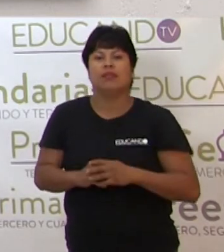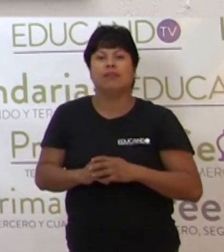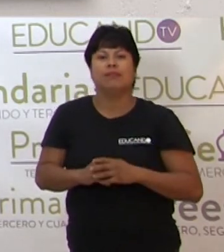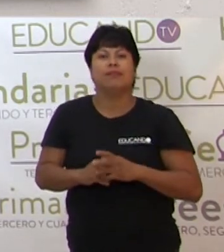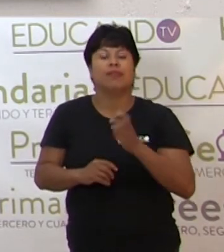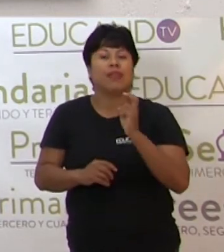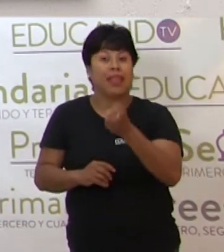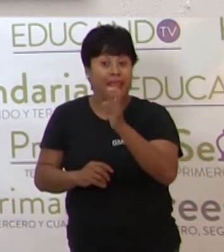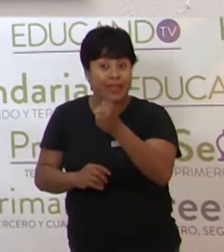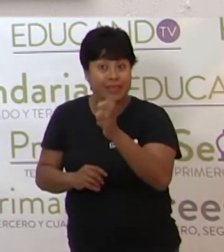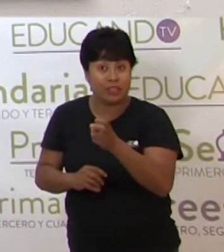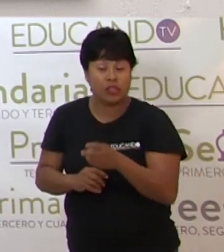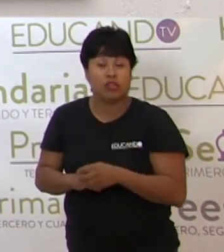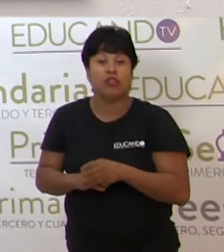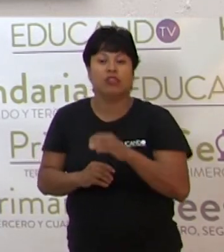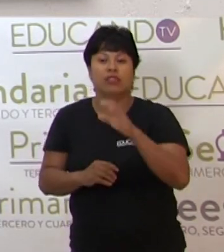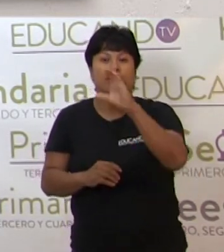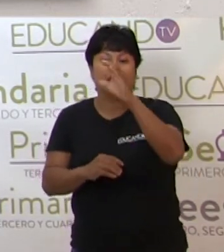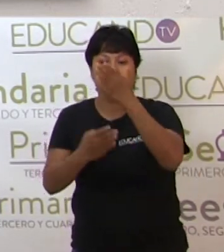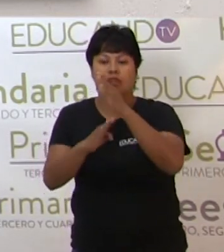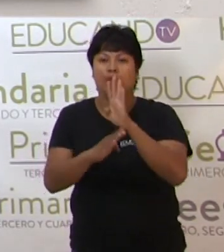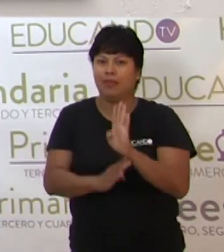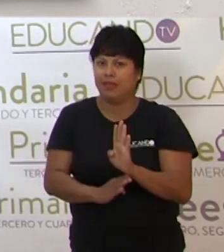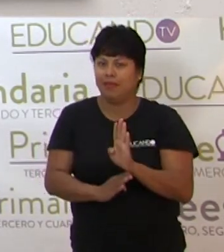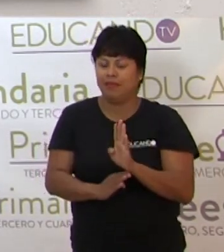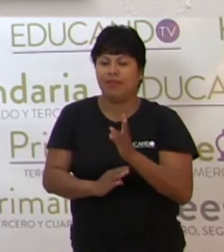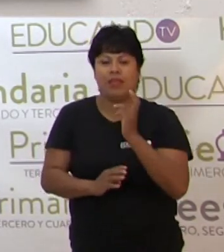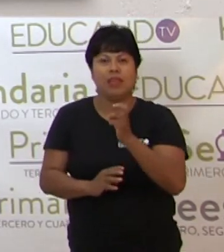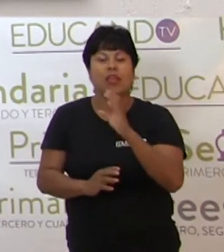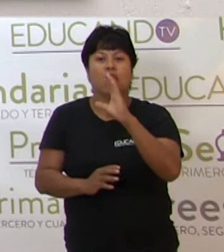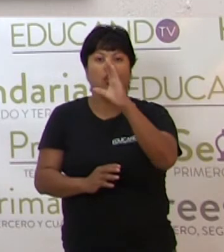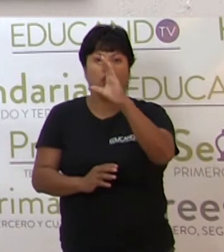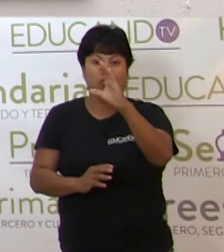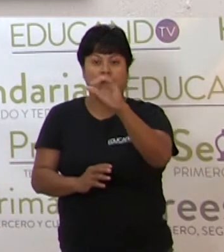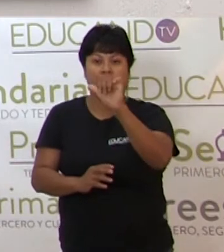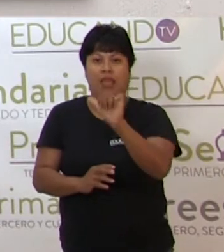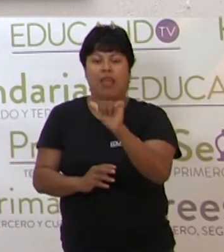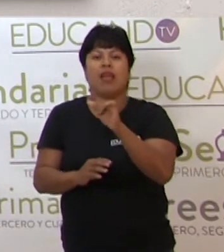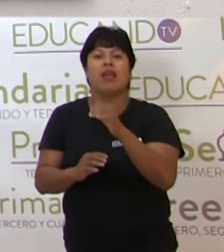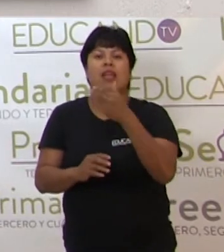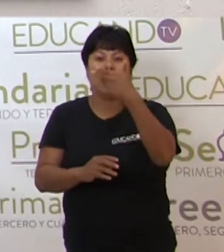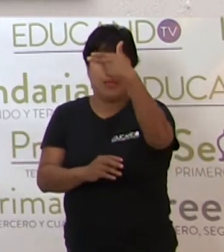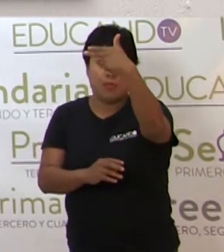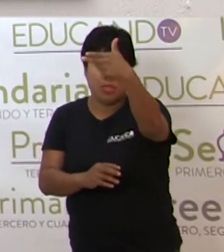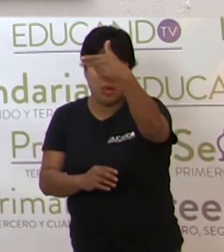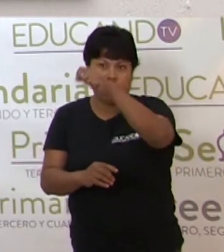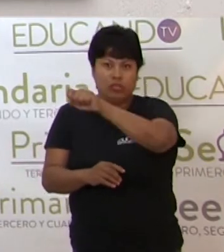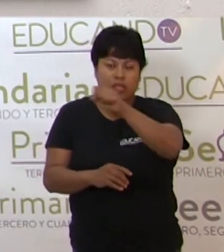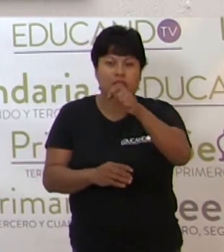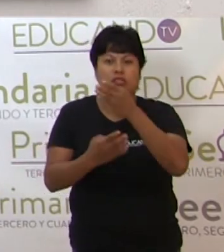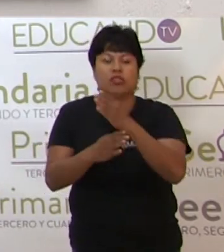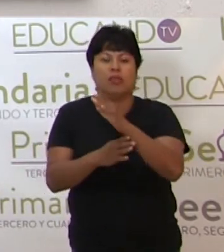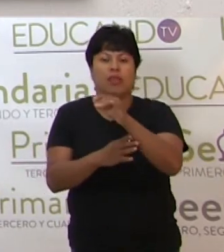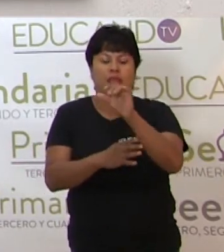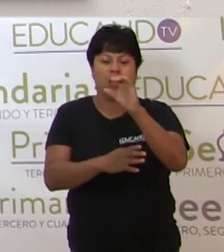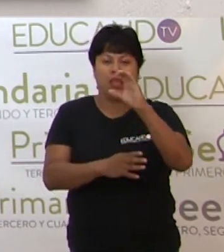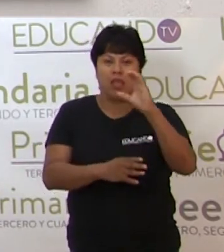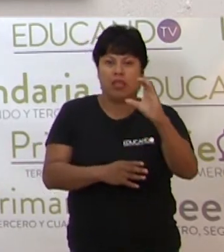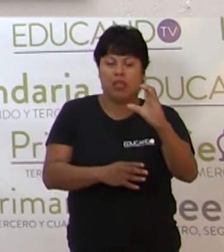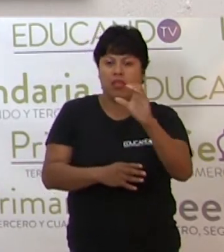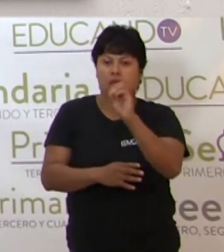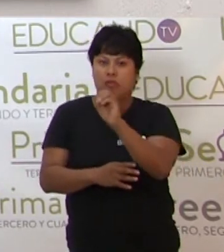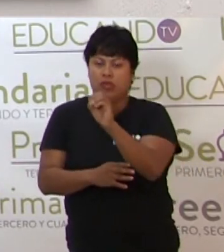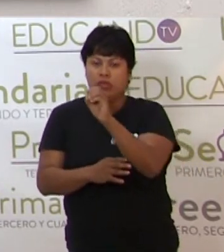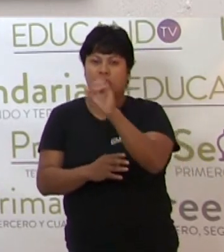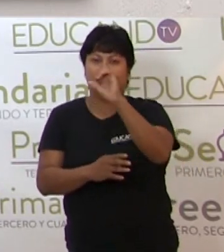que es C sobre B. Y la cosecante de A, hipotenusa sobre cateto opuesto, C